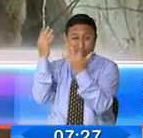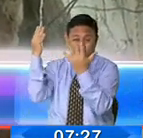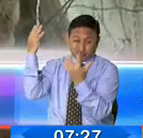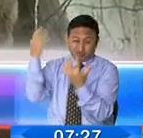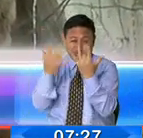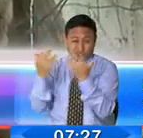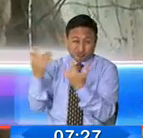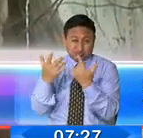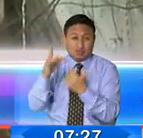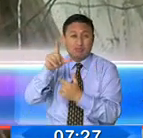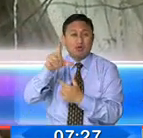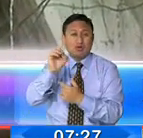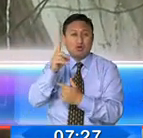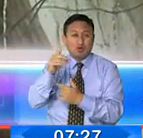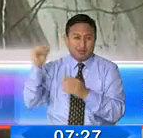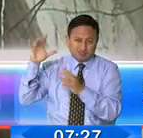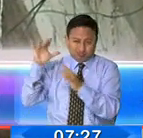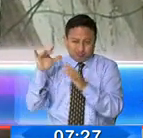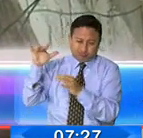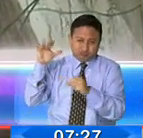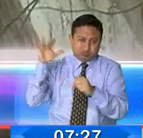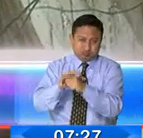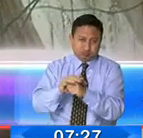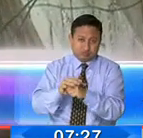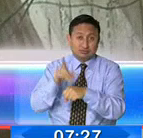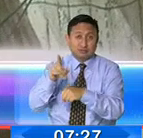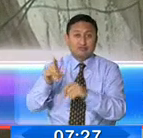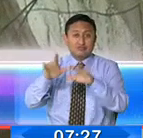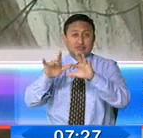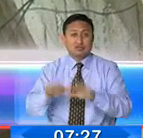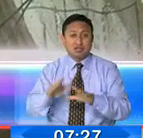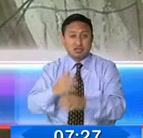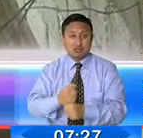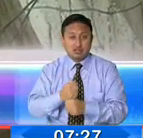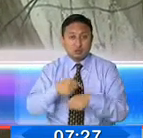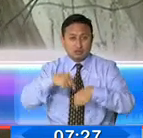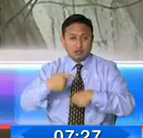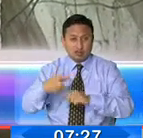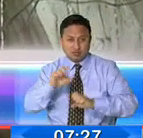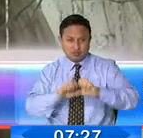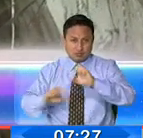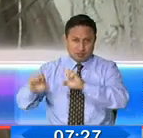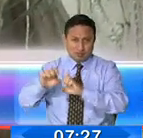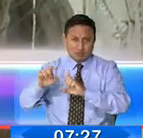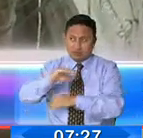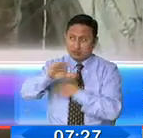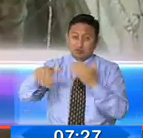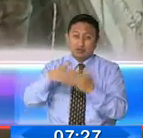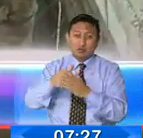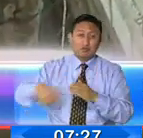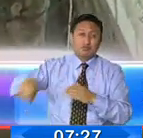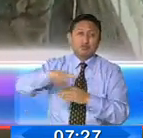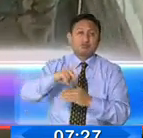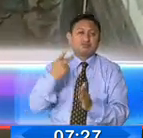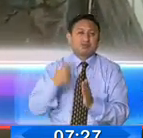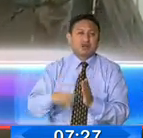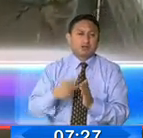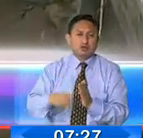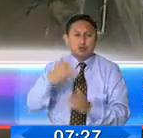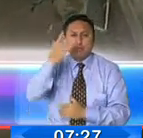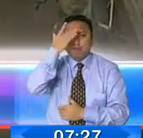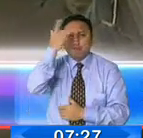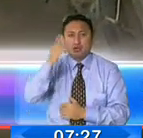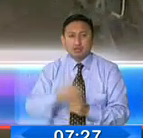factores. Sin embargo, ya la Dirección de Riesgos de la Secretaría de Seguridad está haciendo una evaluación integral de cuáles pueden ser las causas,